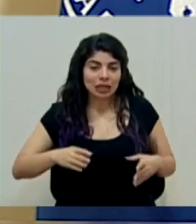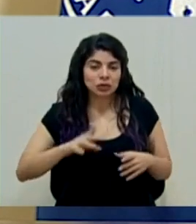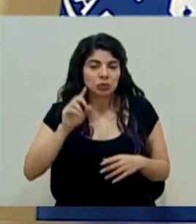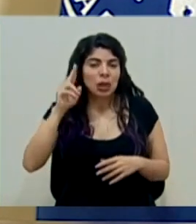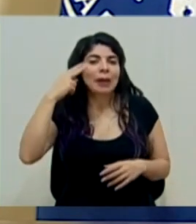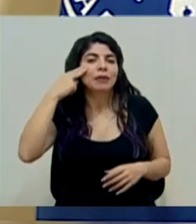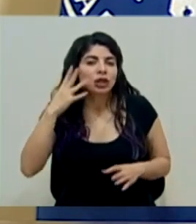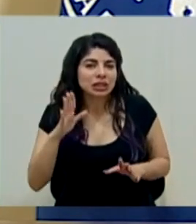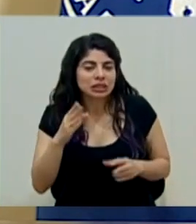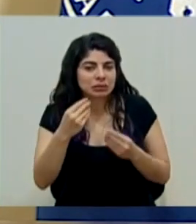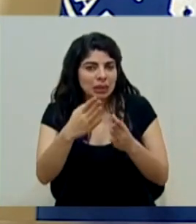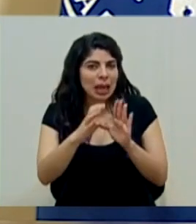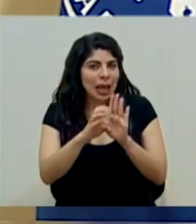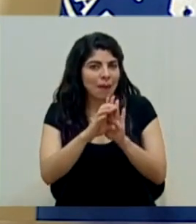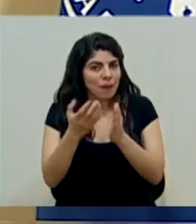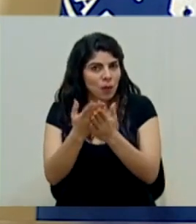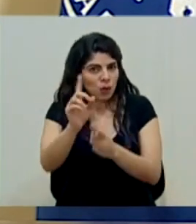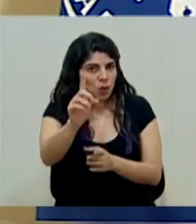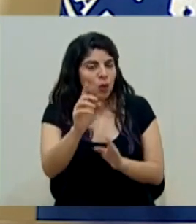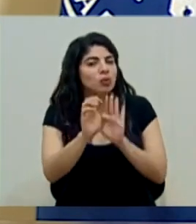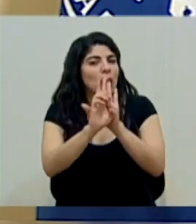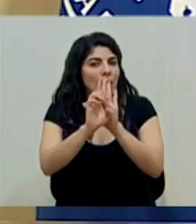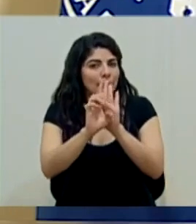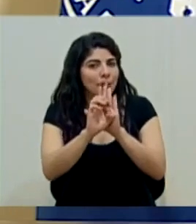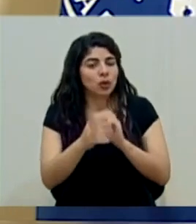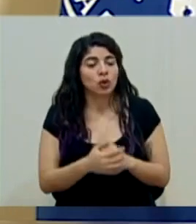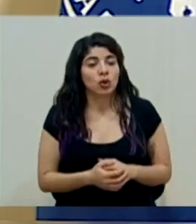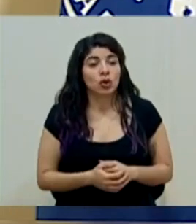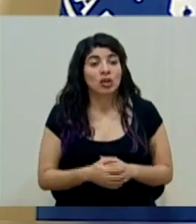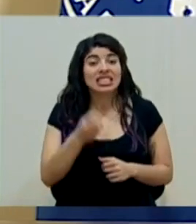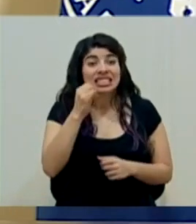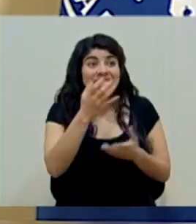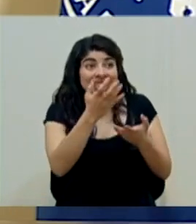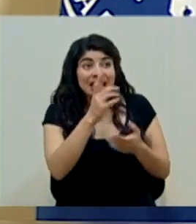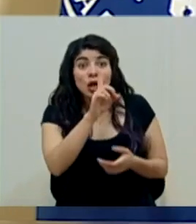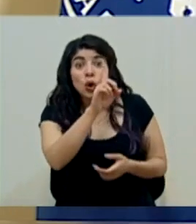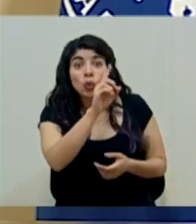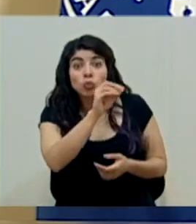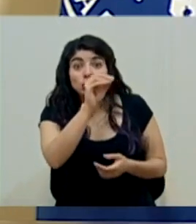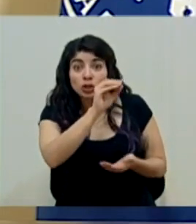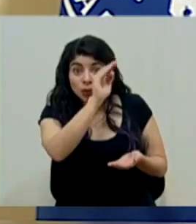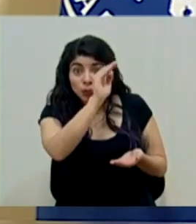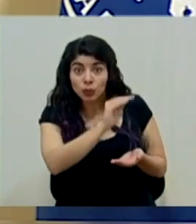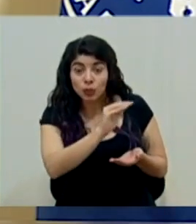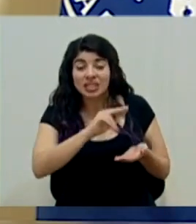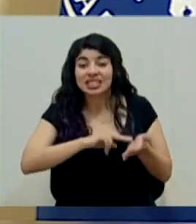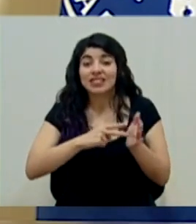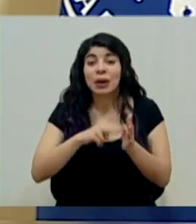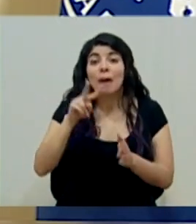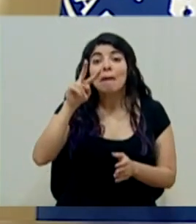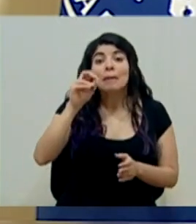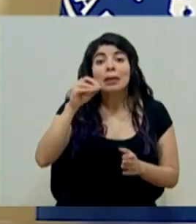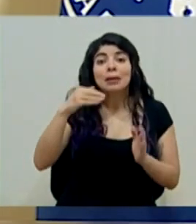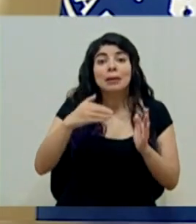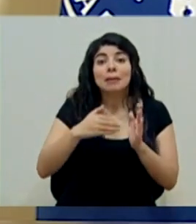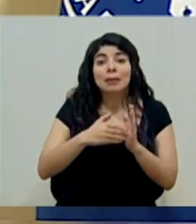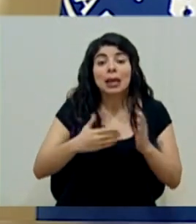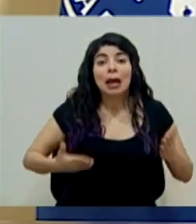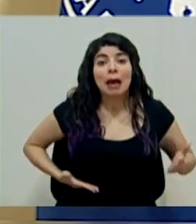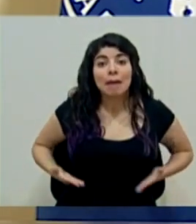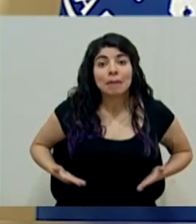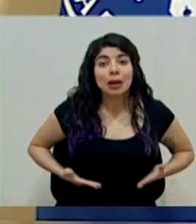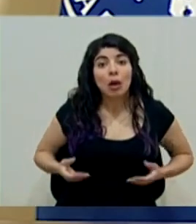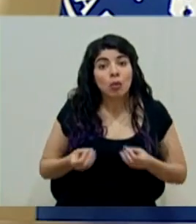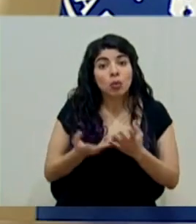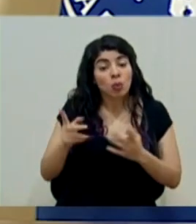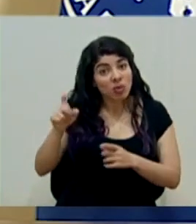hipotéticamente, y voy a decir este ejemplo, no lo estamos proponiendo, se requeriría prescindir de 20 mil empleados públicos. Un